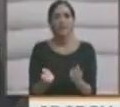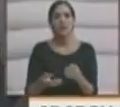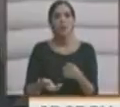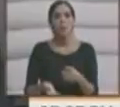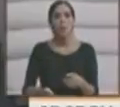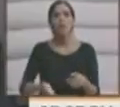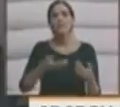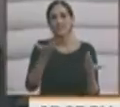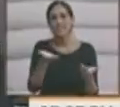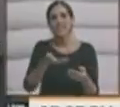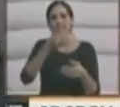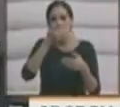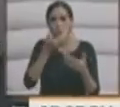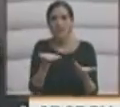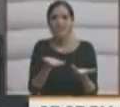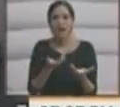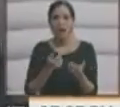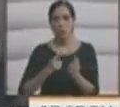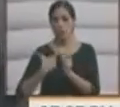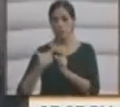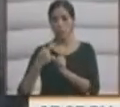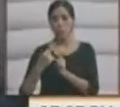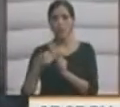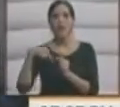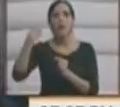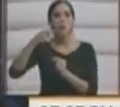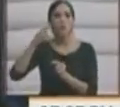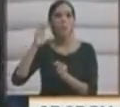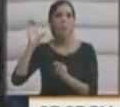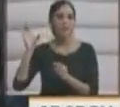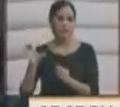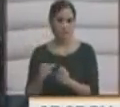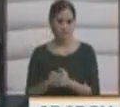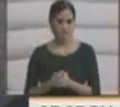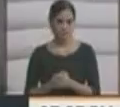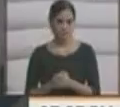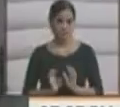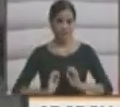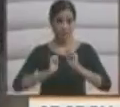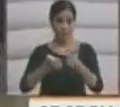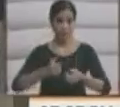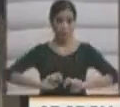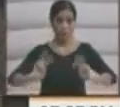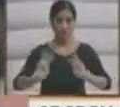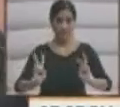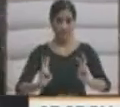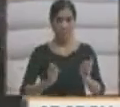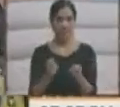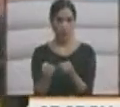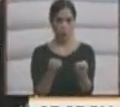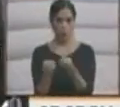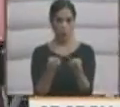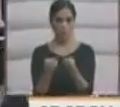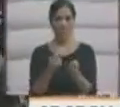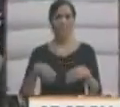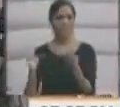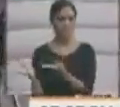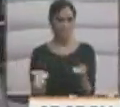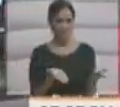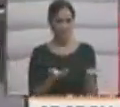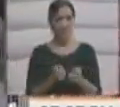a compatriotas que están en otros lares. Pero comencemos con el tema económico. Bienvenidos a aquellos que nos